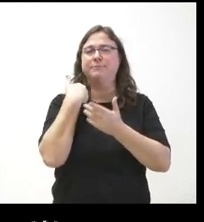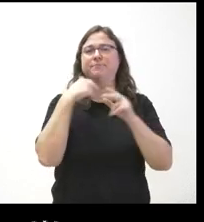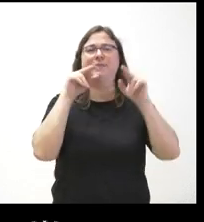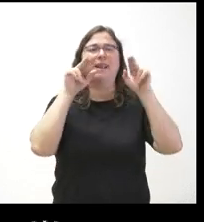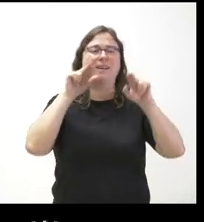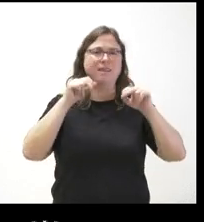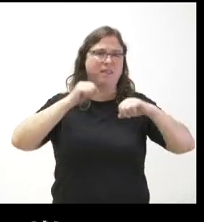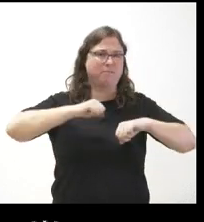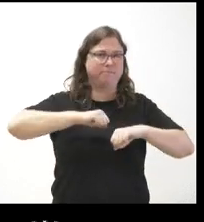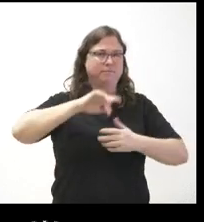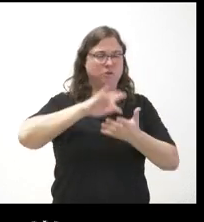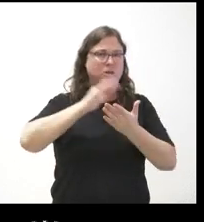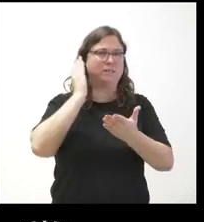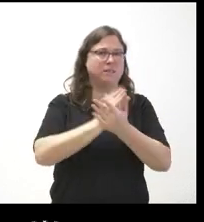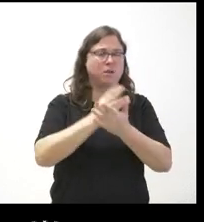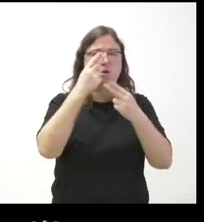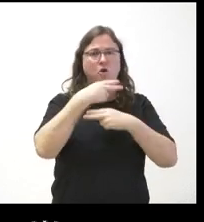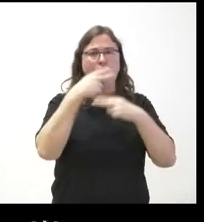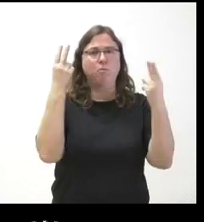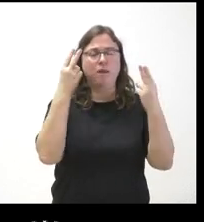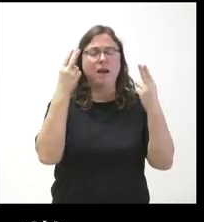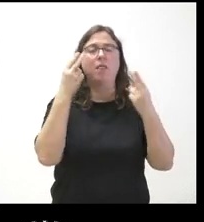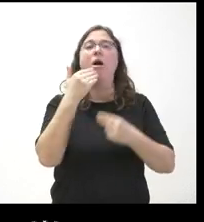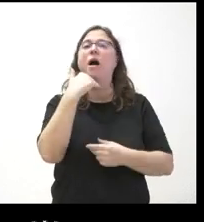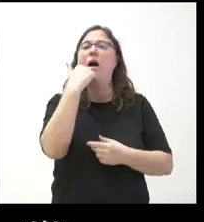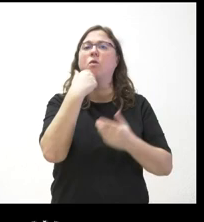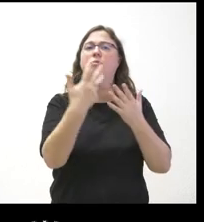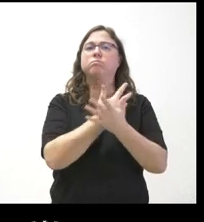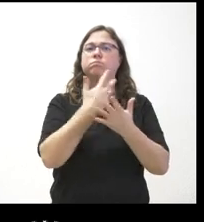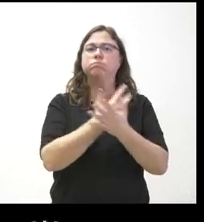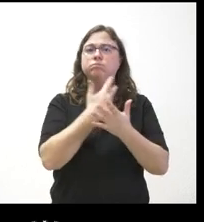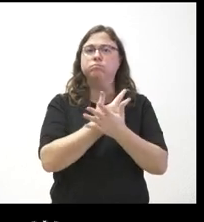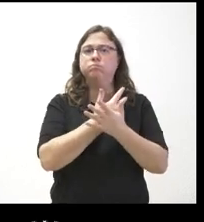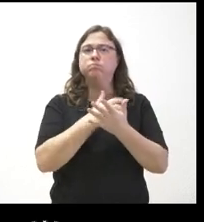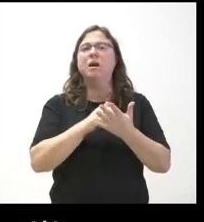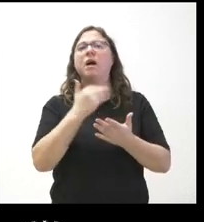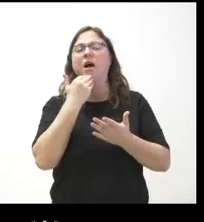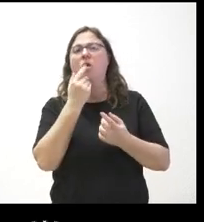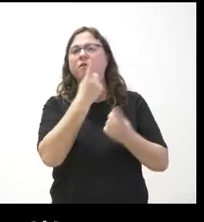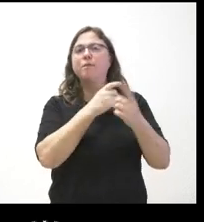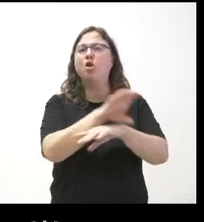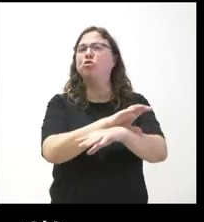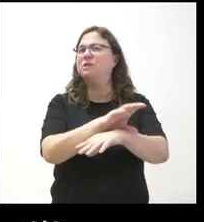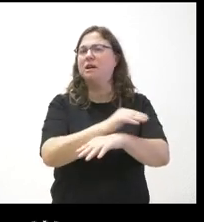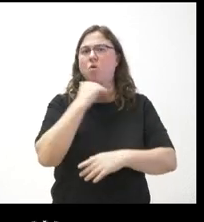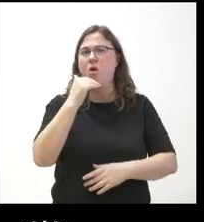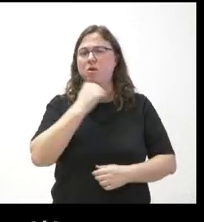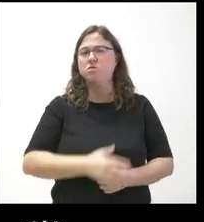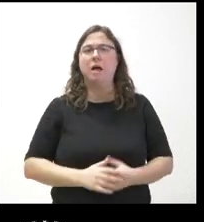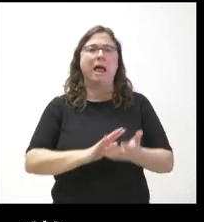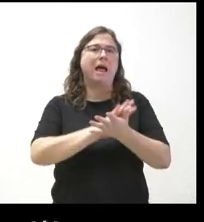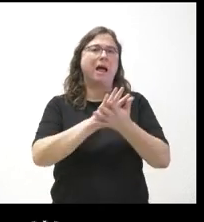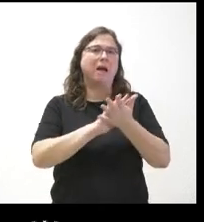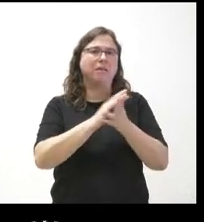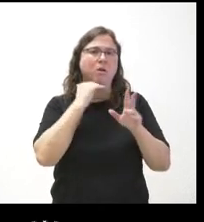Castilla y León esta semana que se ha publicado en el boletín no sé si nos puede contar algo más si sabe algo de información al no ser el consejero del ramo no sé si se han hablado del